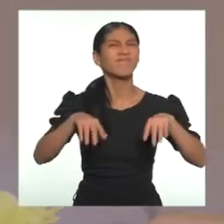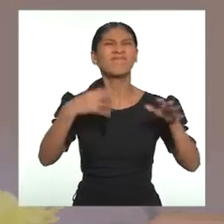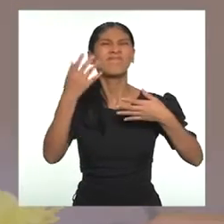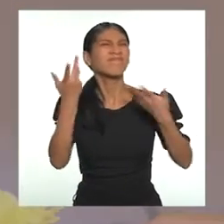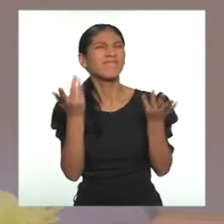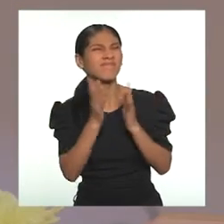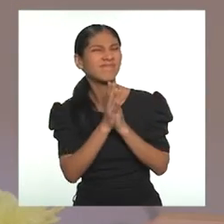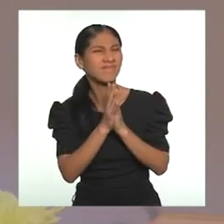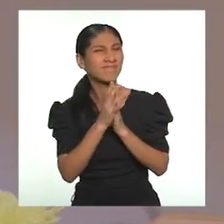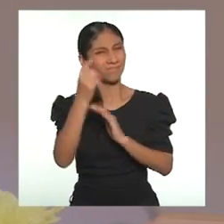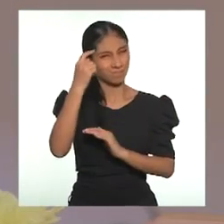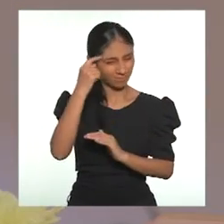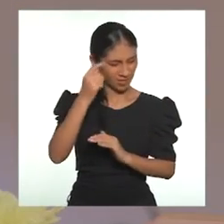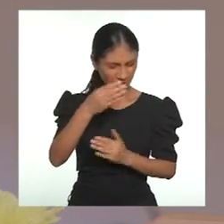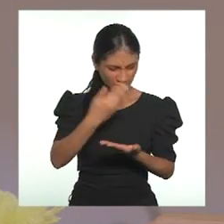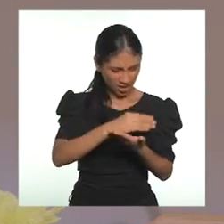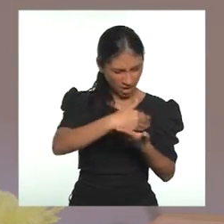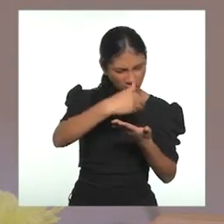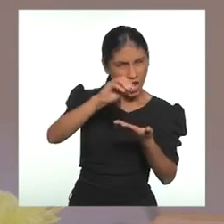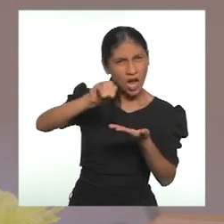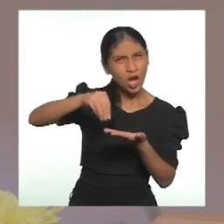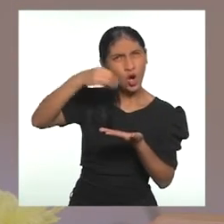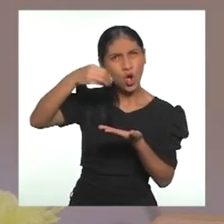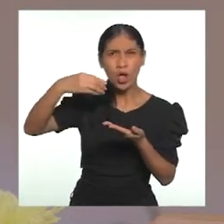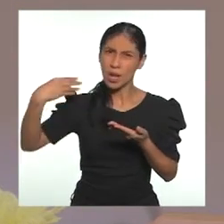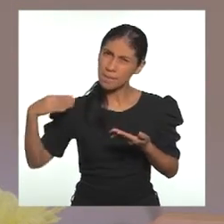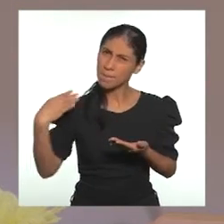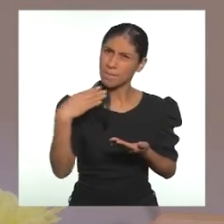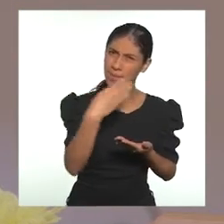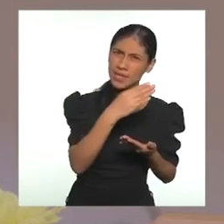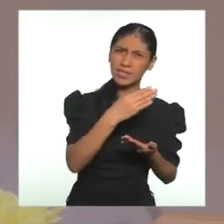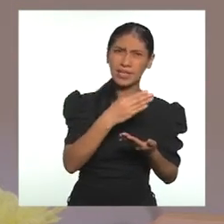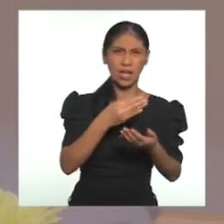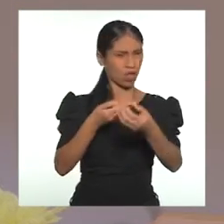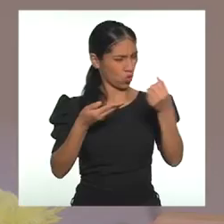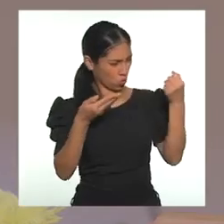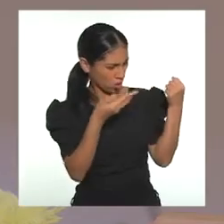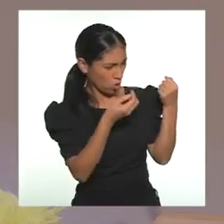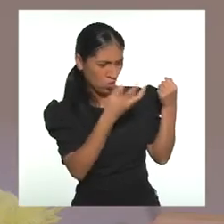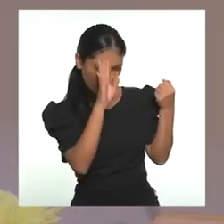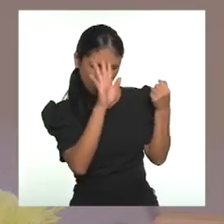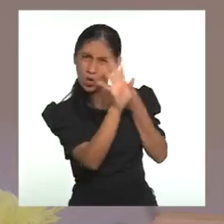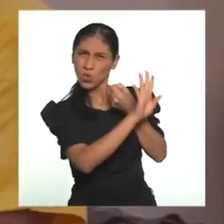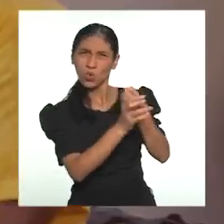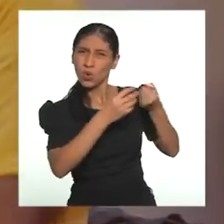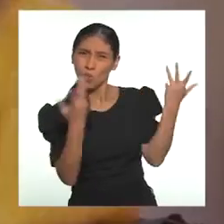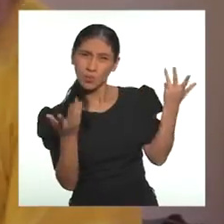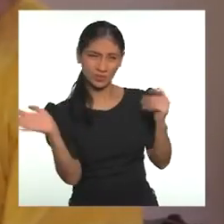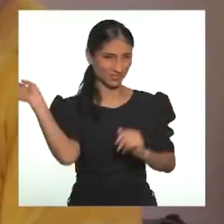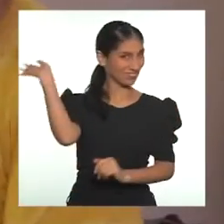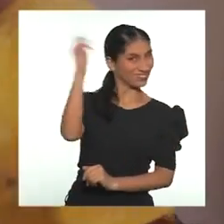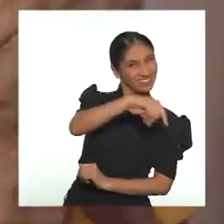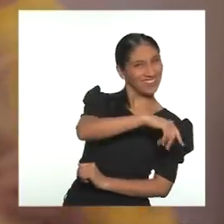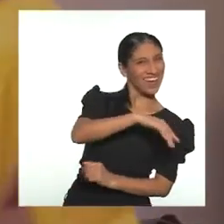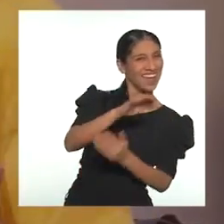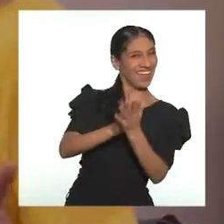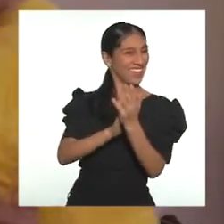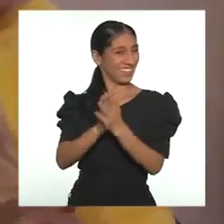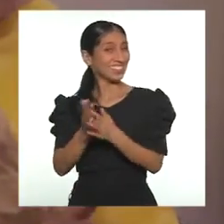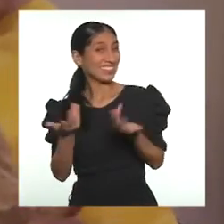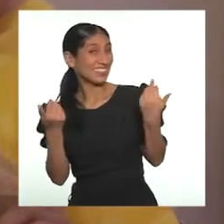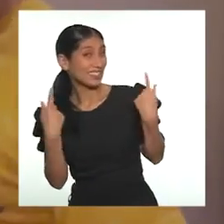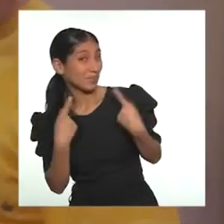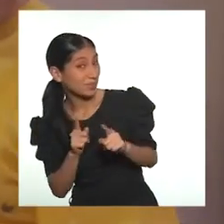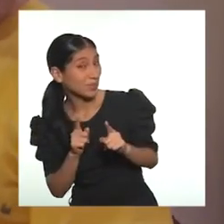Entonces solo tenemos que encontrar una forma para conservar el pescado sin refrigeradora. ¡Sí! ¡Vamos